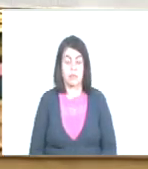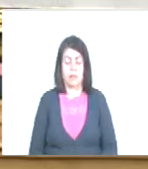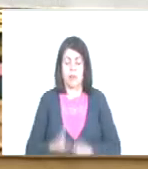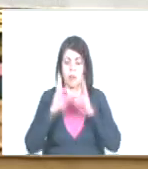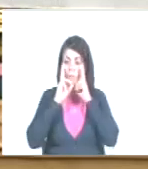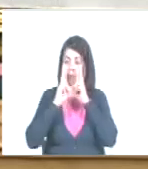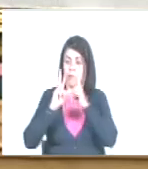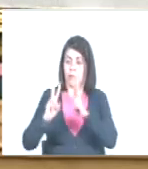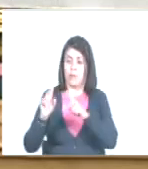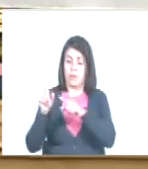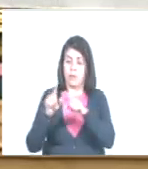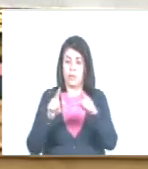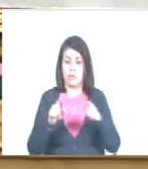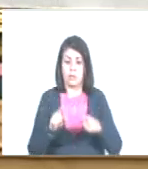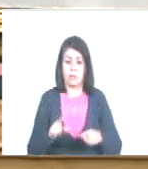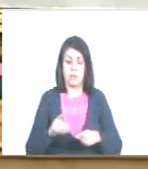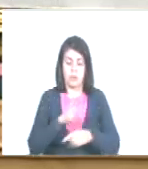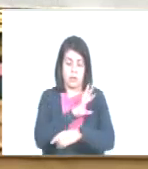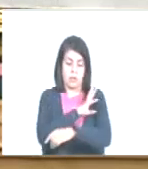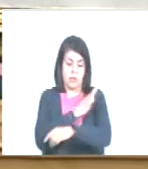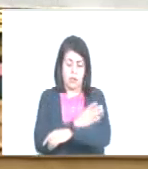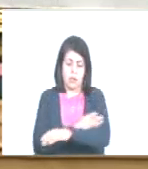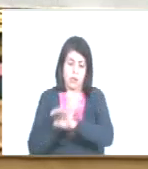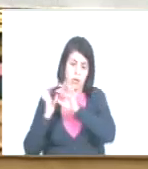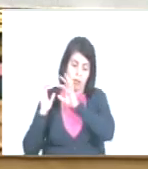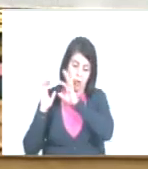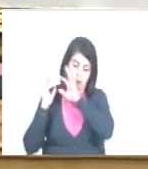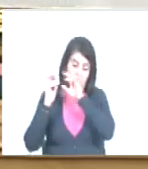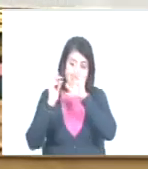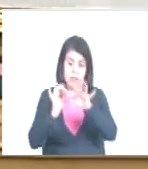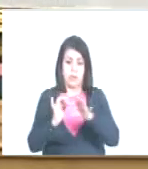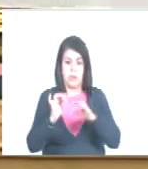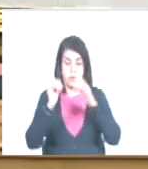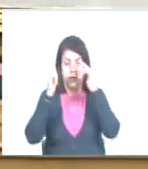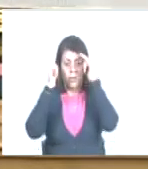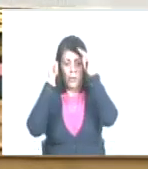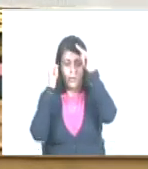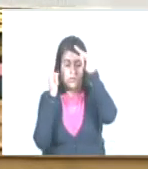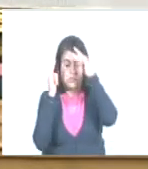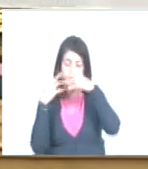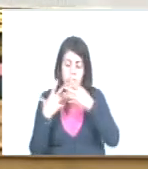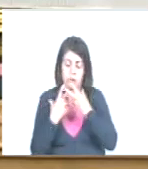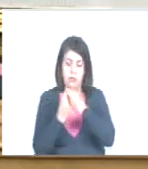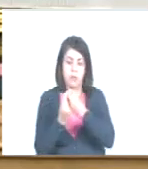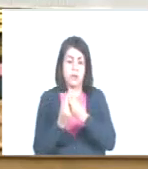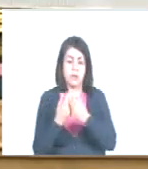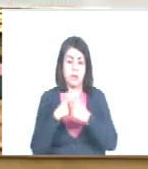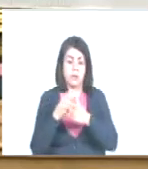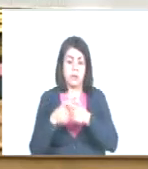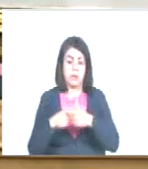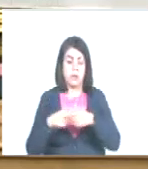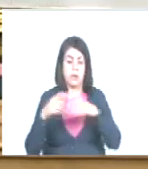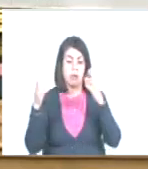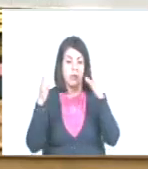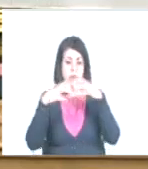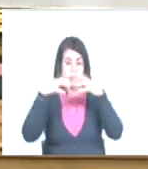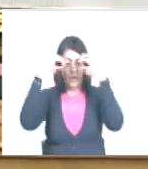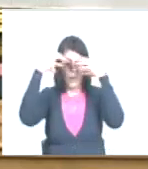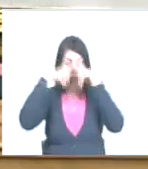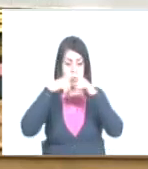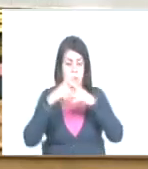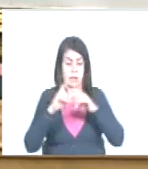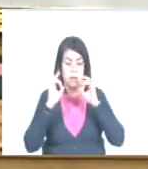conmovedor la fuerza que demostraba el comandante Chávez en medio de la adversidad, de las